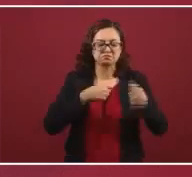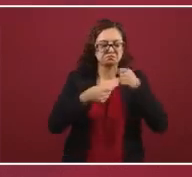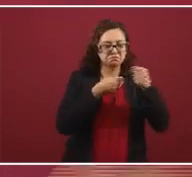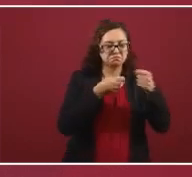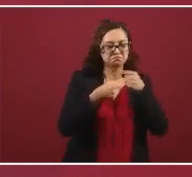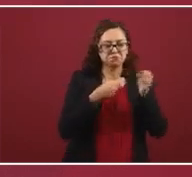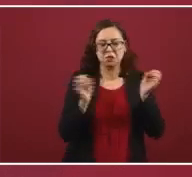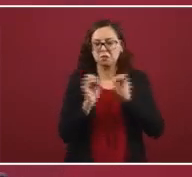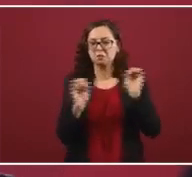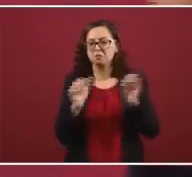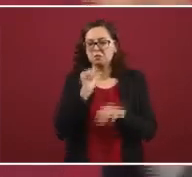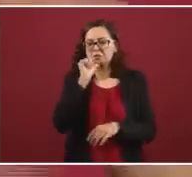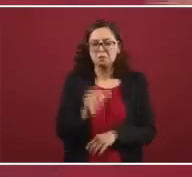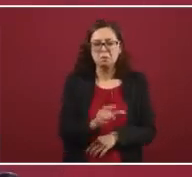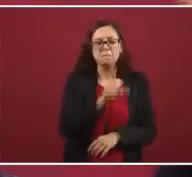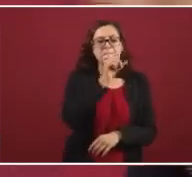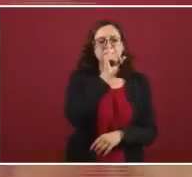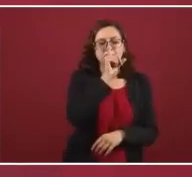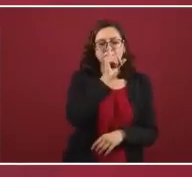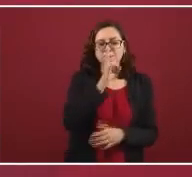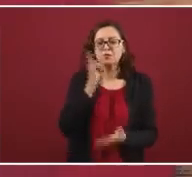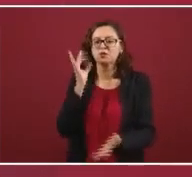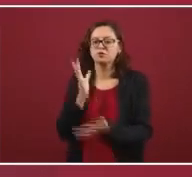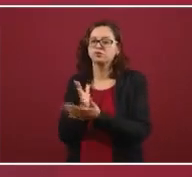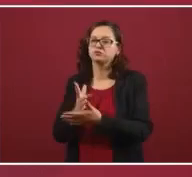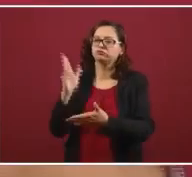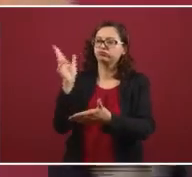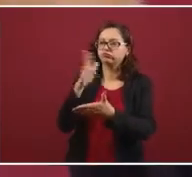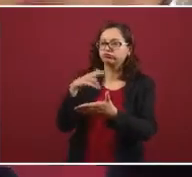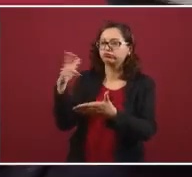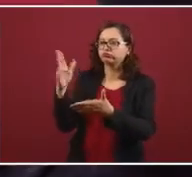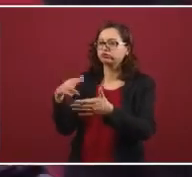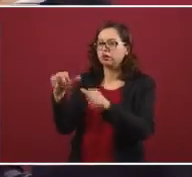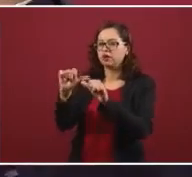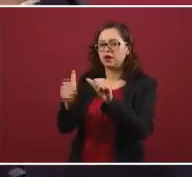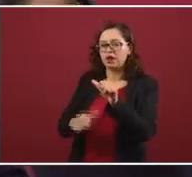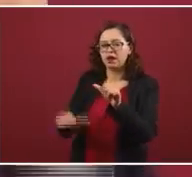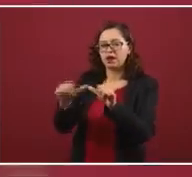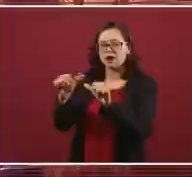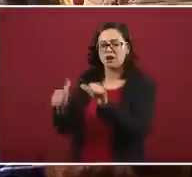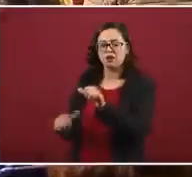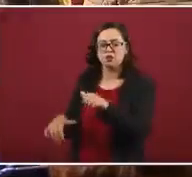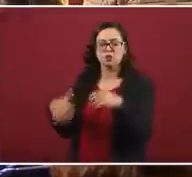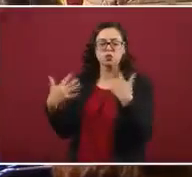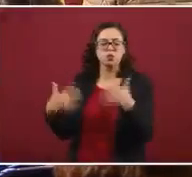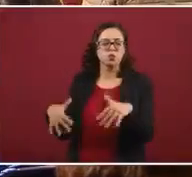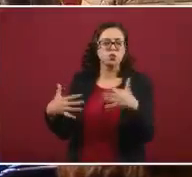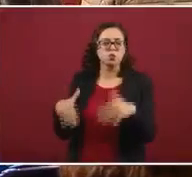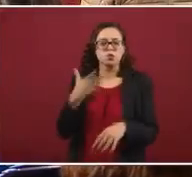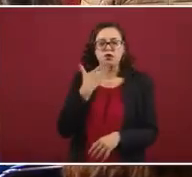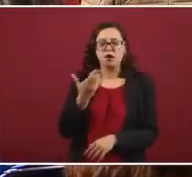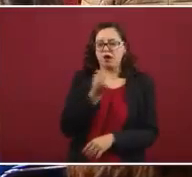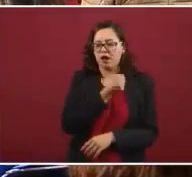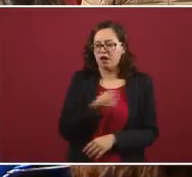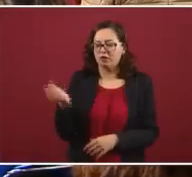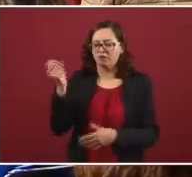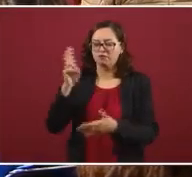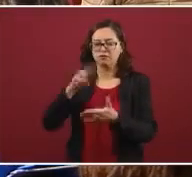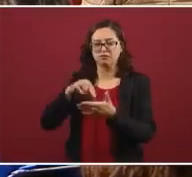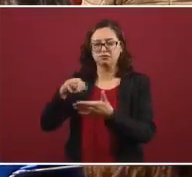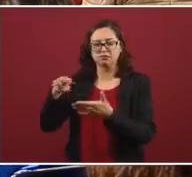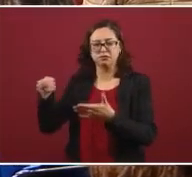periodismo, no se mete en la política, se dedica al arte. Y es un extraordinario pintor que, por cierto, yo